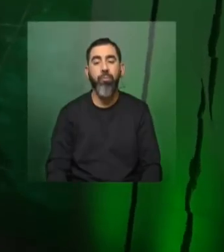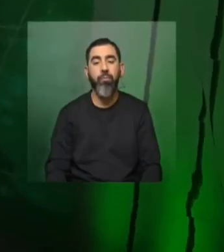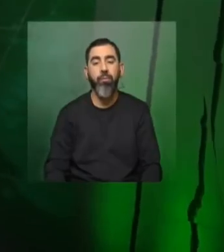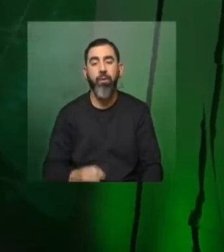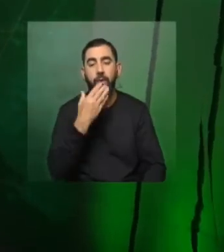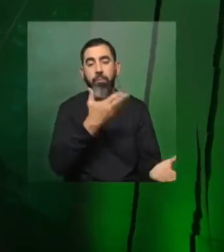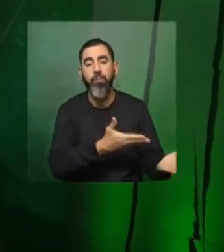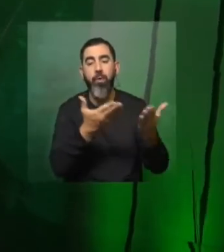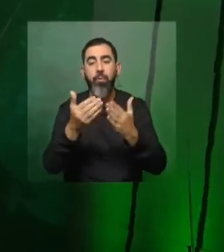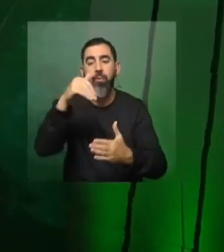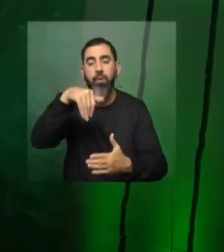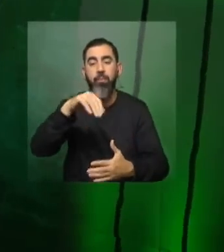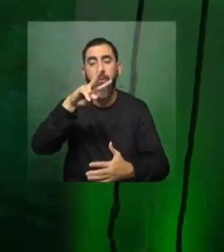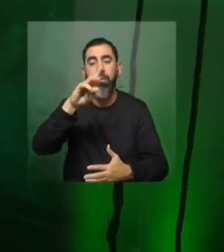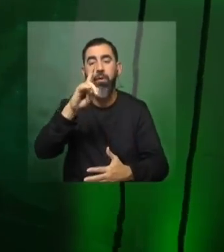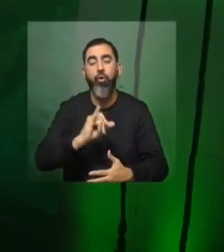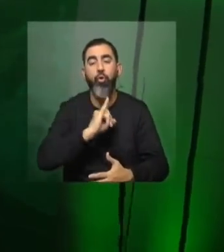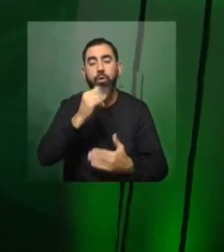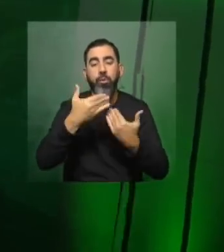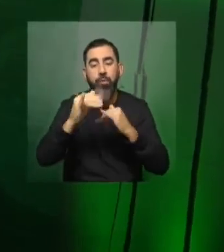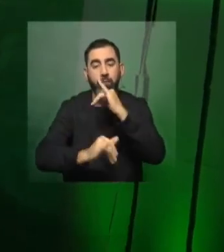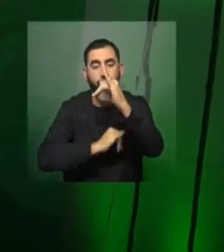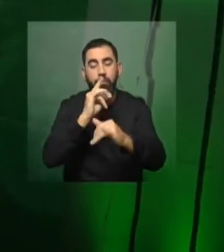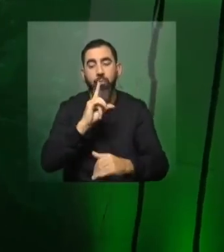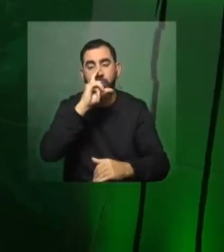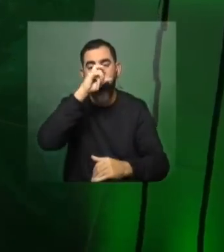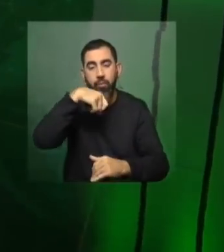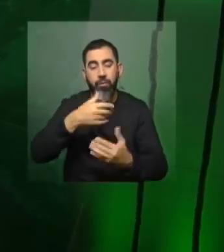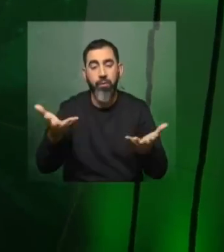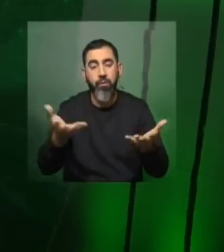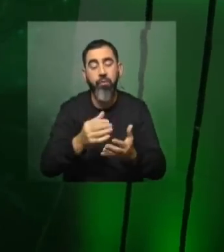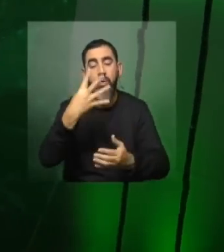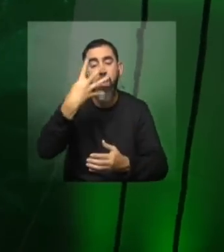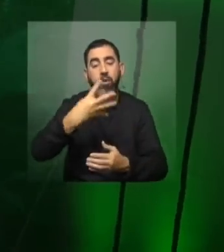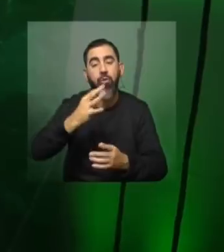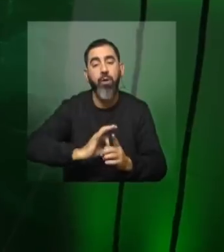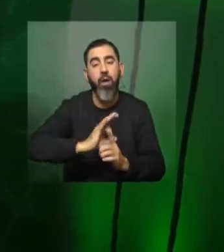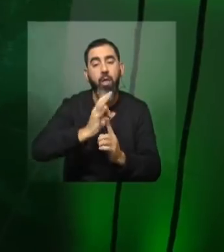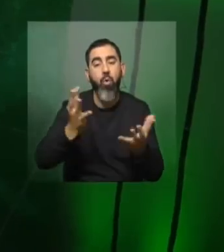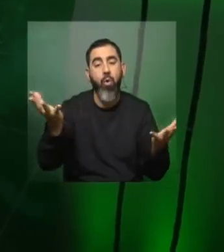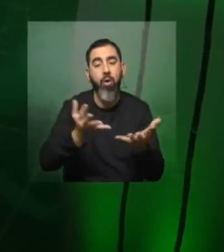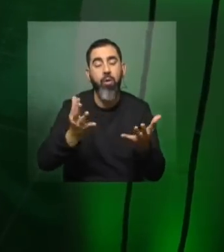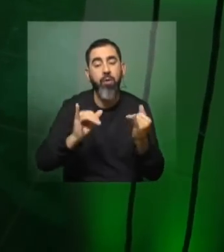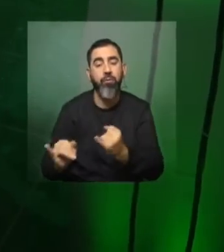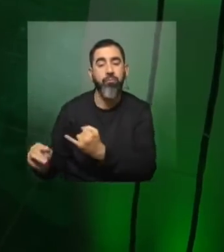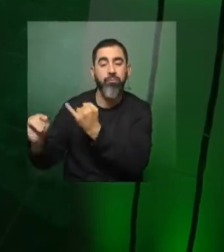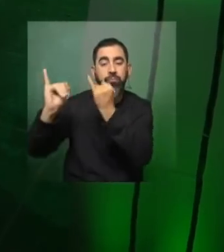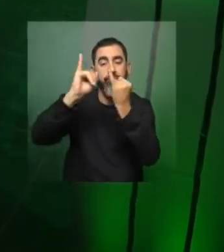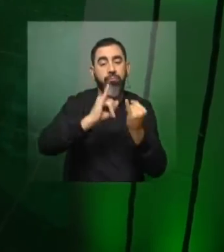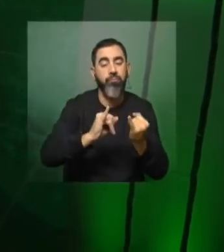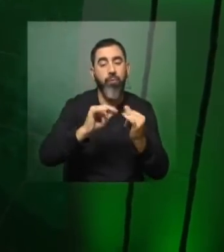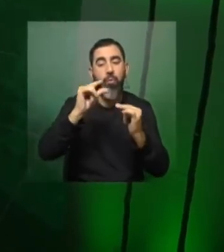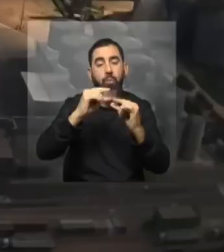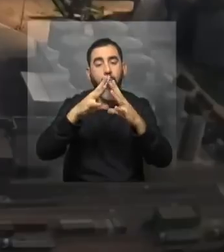¿Cómo están? Bienvenidas, bienvenidos a MBD Noticias. Comenzamos con la información desde Montevideo con 14 grados a esta hora. En una jornada que va a seguir con el cielo